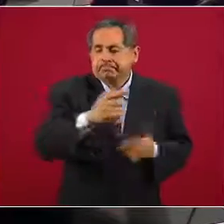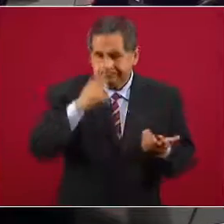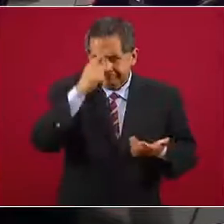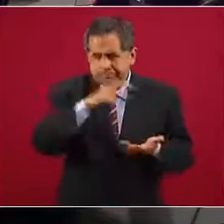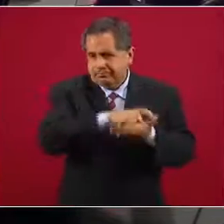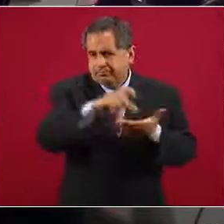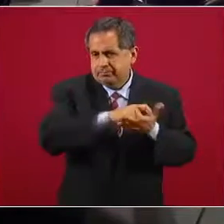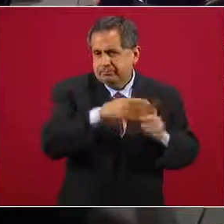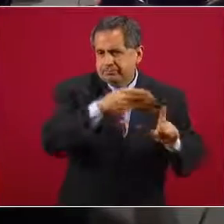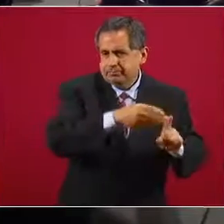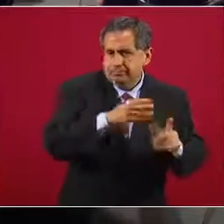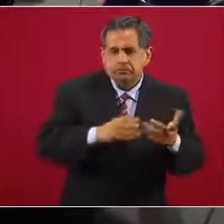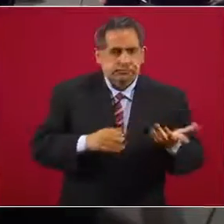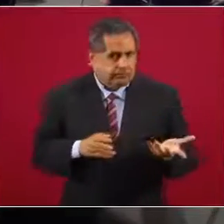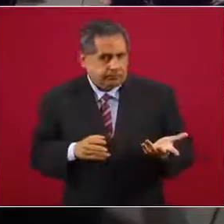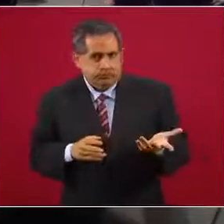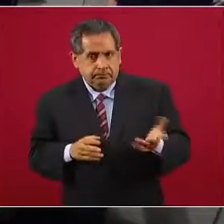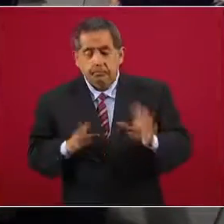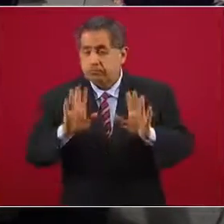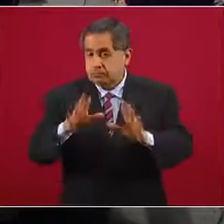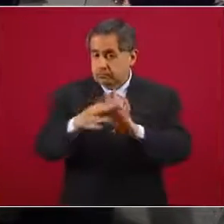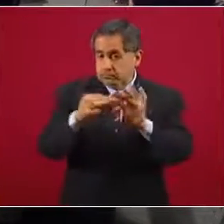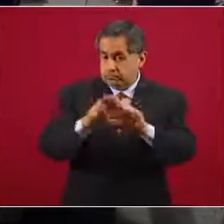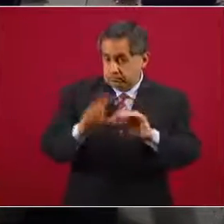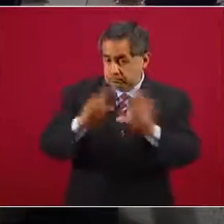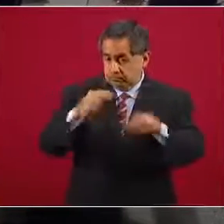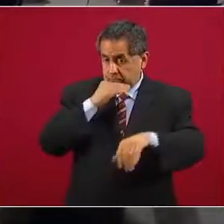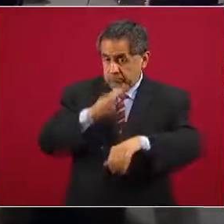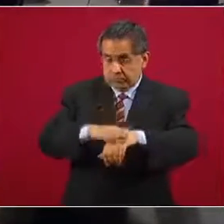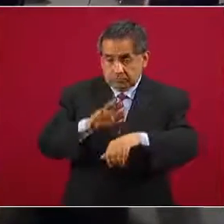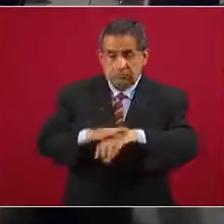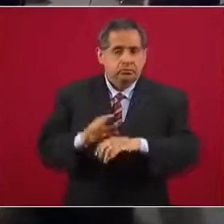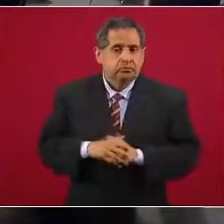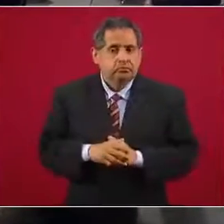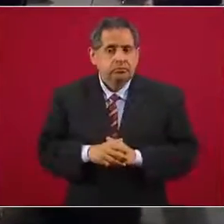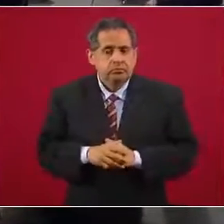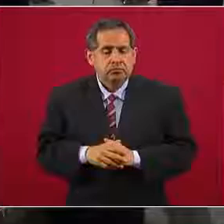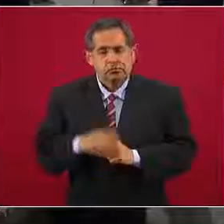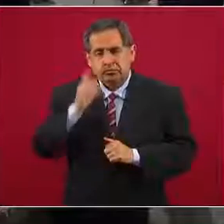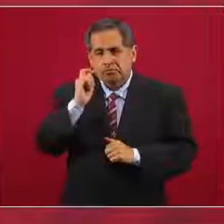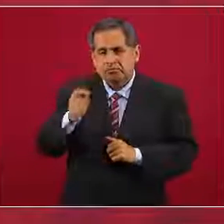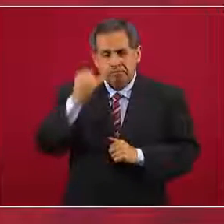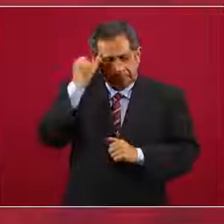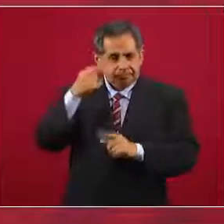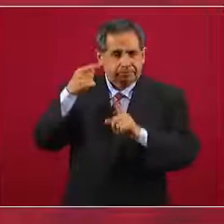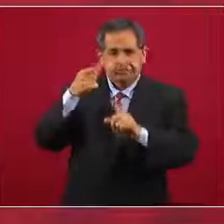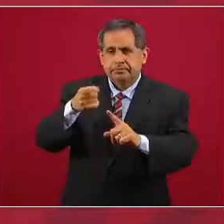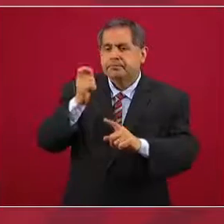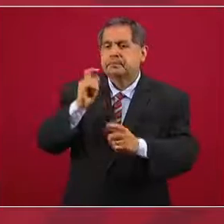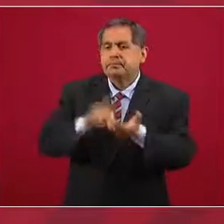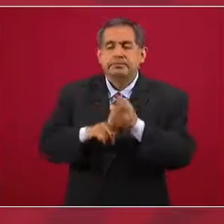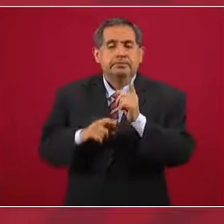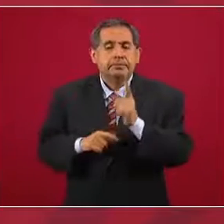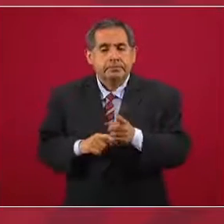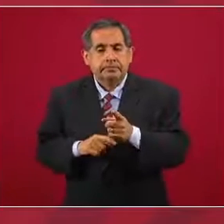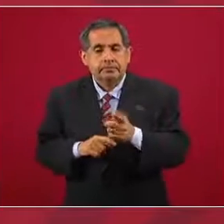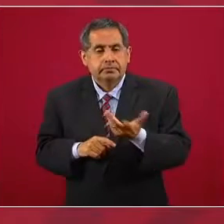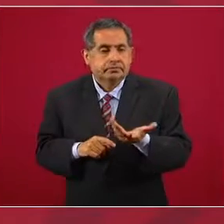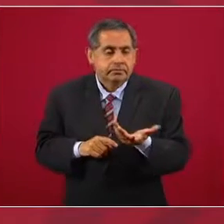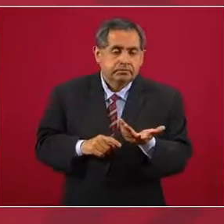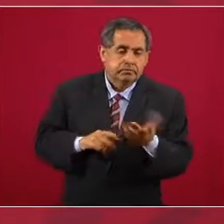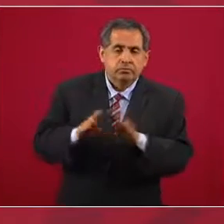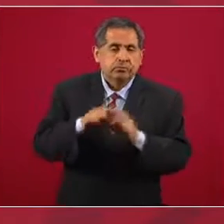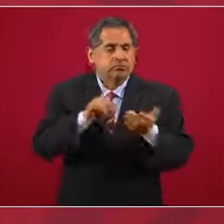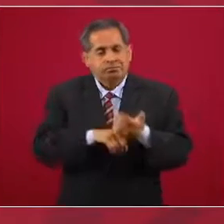para hacerlo, y vale la pena recordar, no es más que esa intención, también la limitación